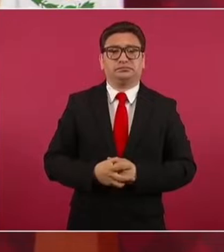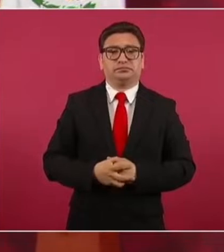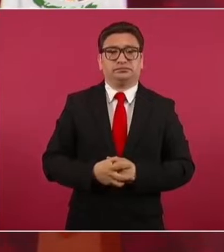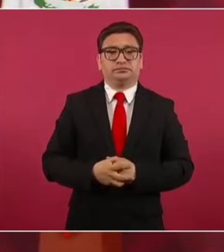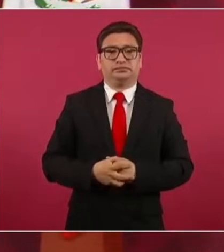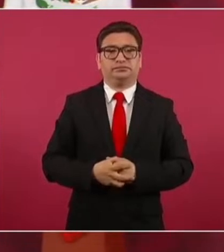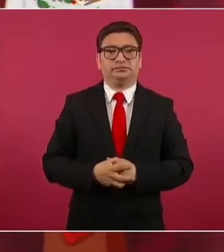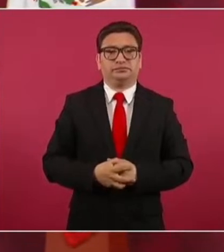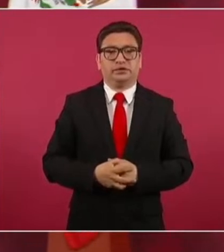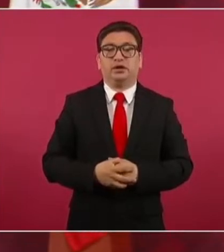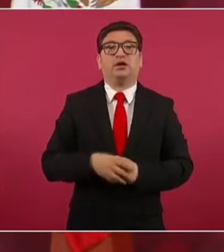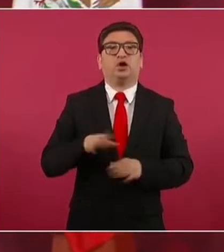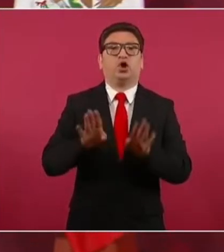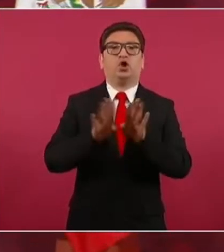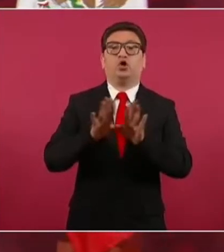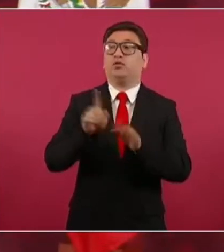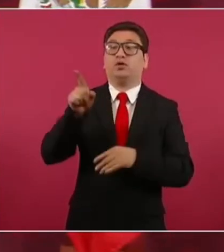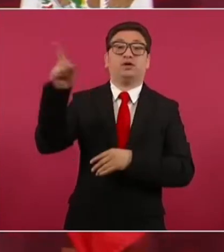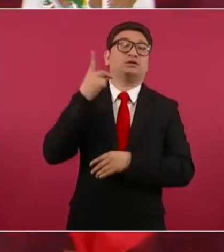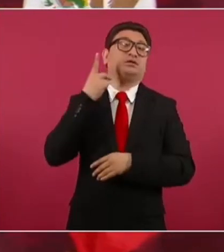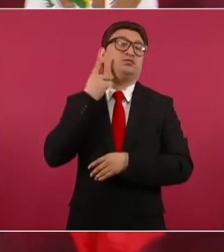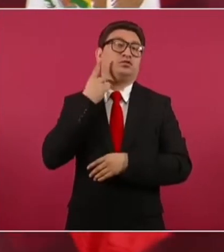Están como los diputados de la Unión Europea